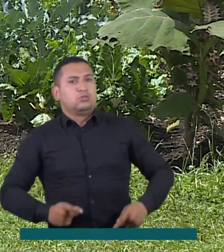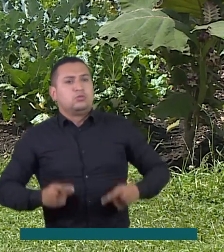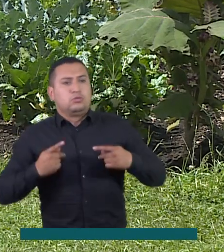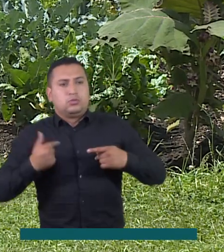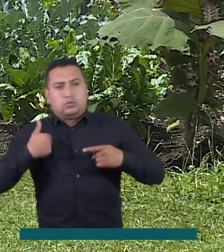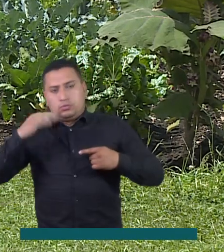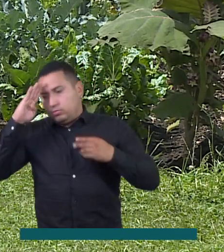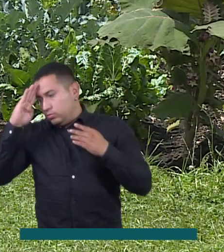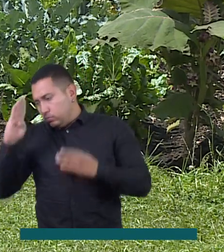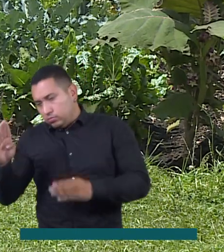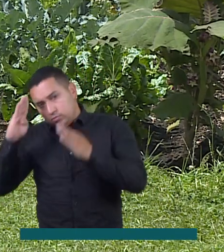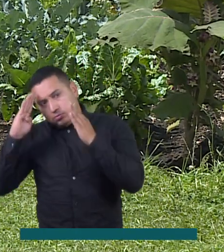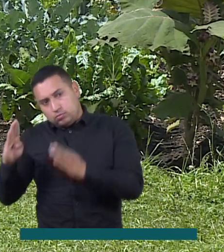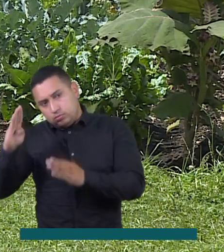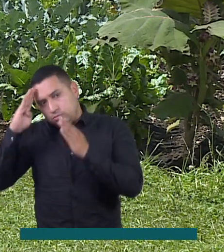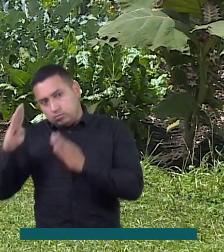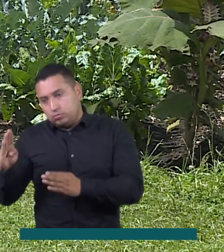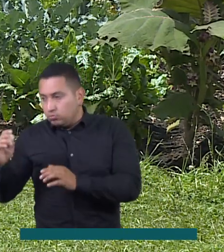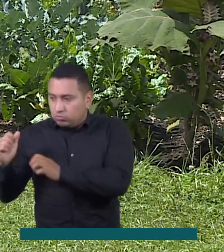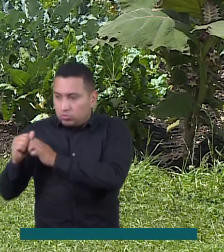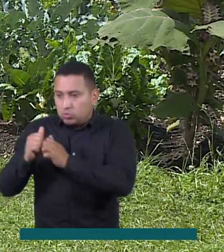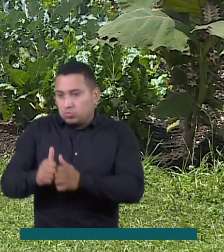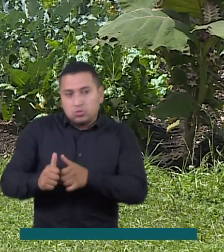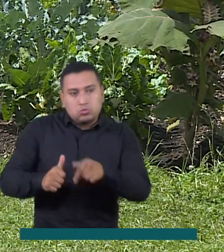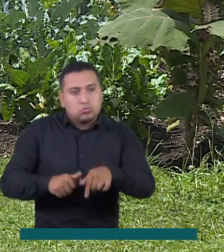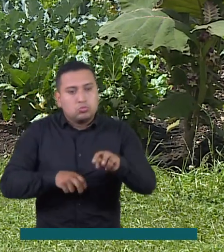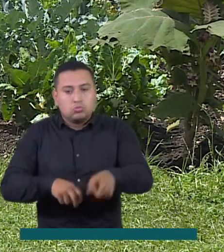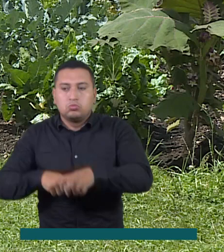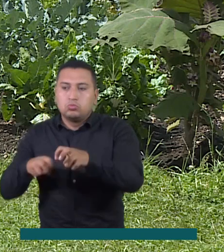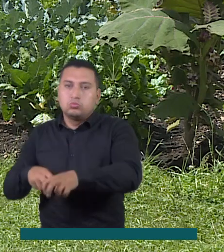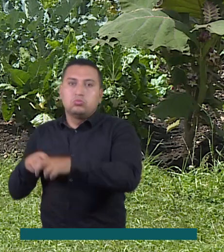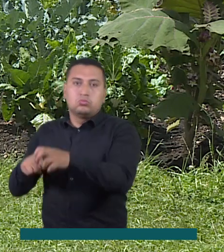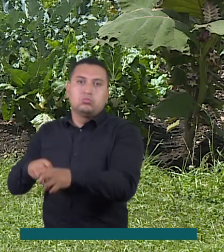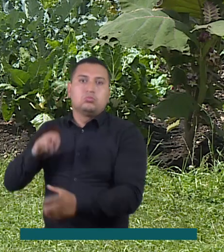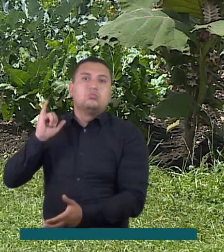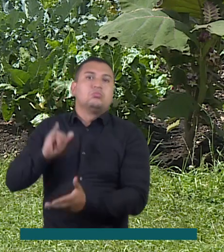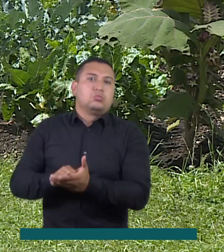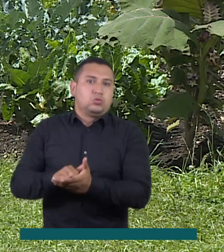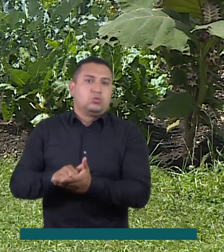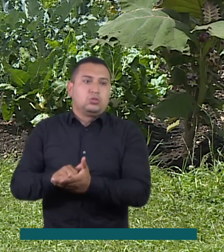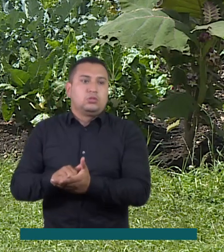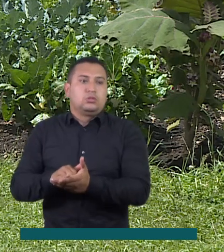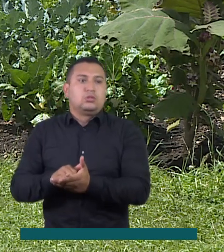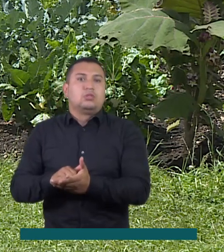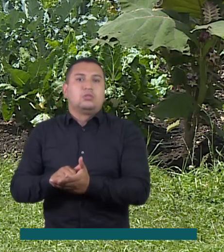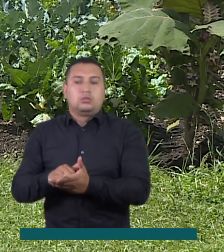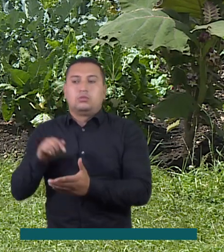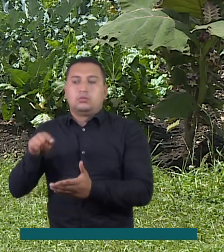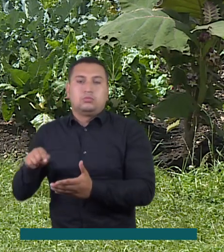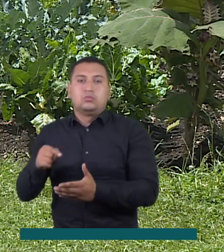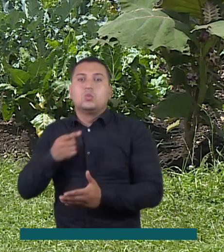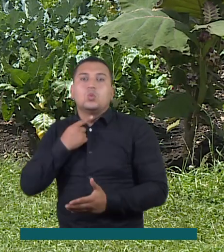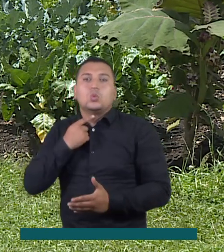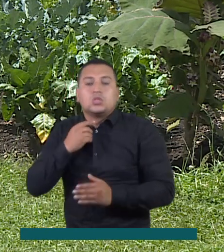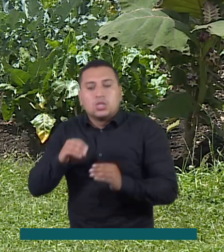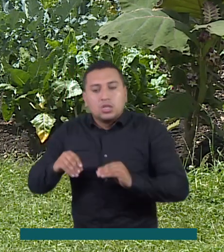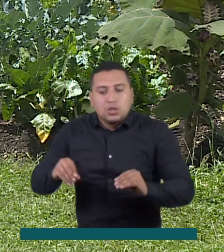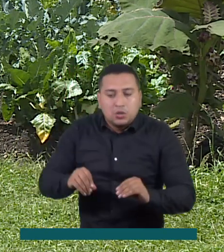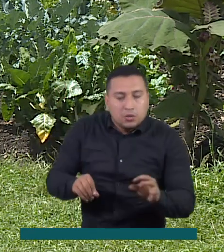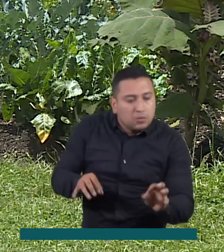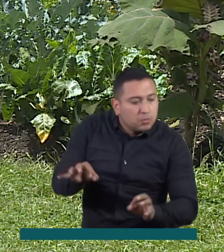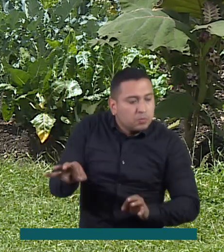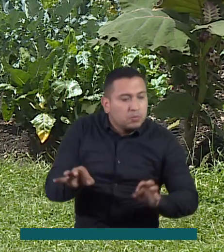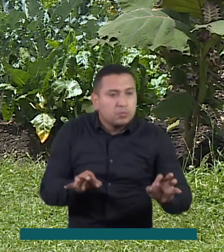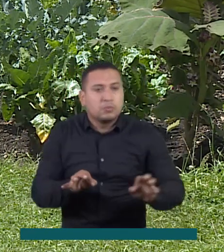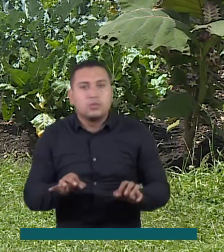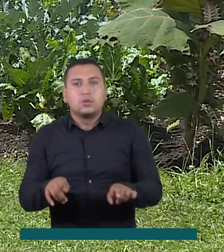ella se viene conmigo para la huerta y ahí empezó a vincularse. A le gusta mucho la tierrita, coger las piedritas, nos